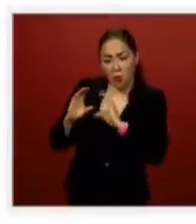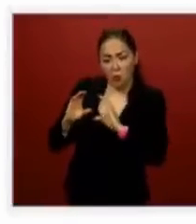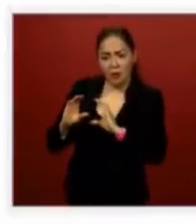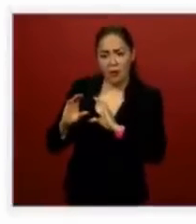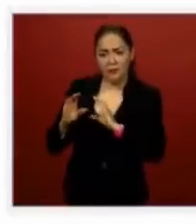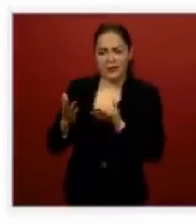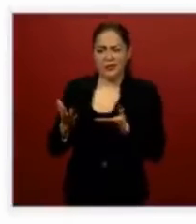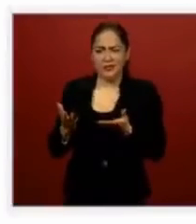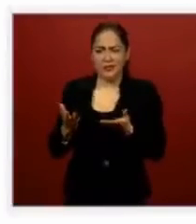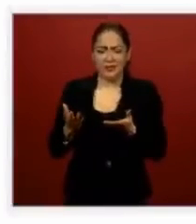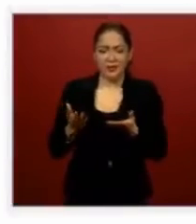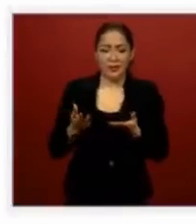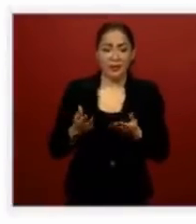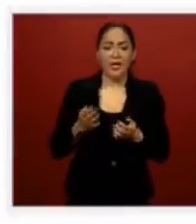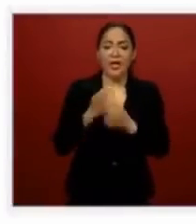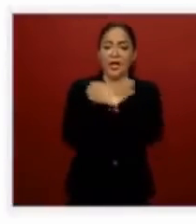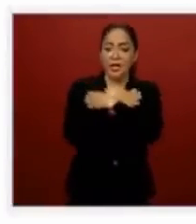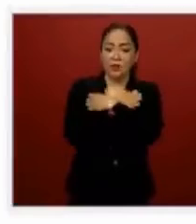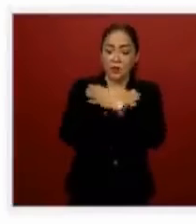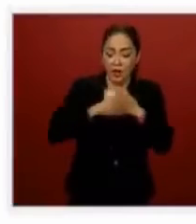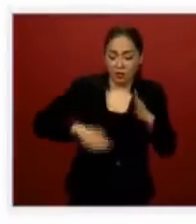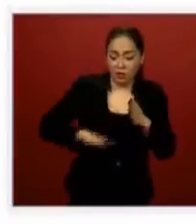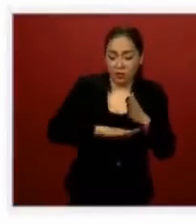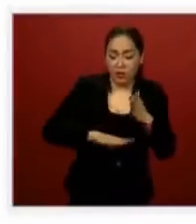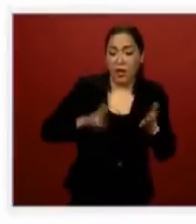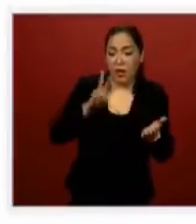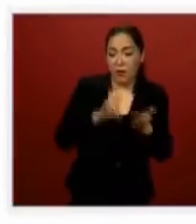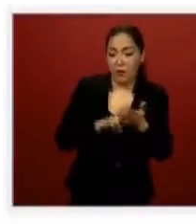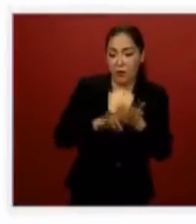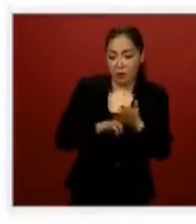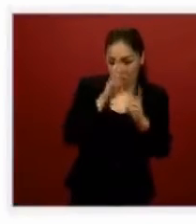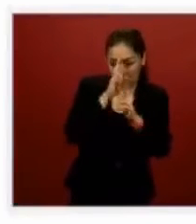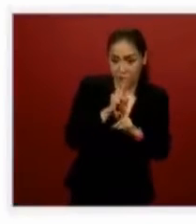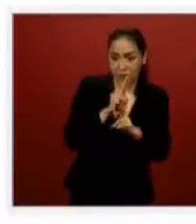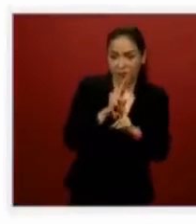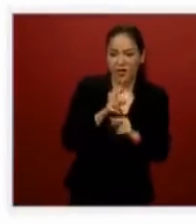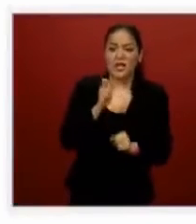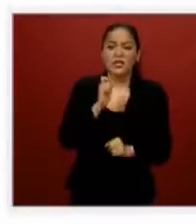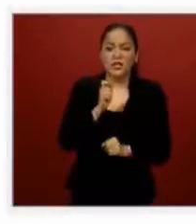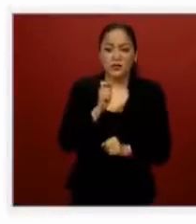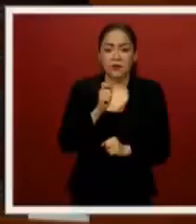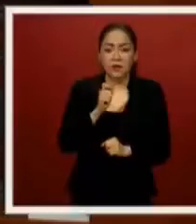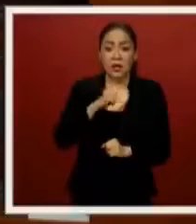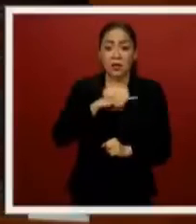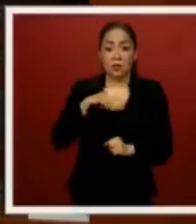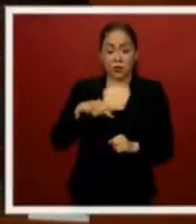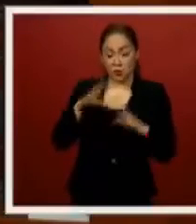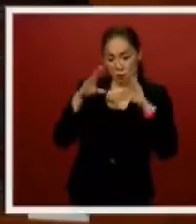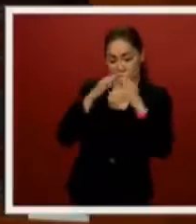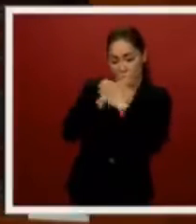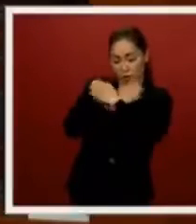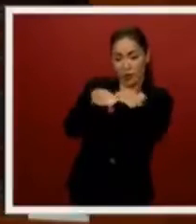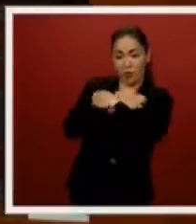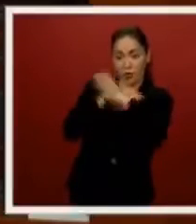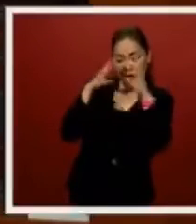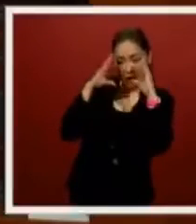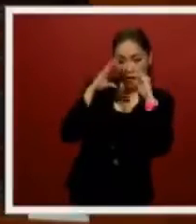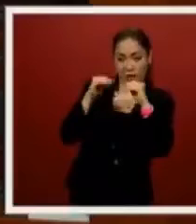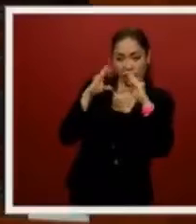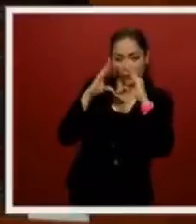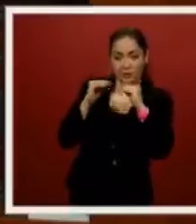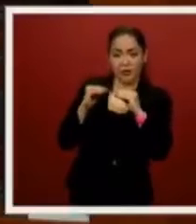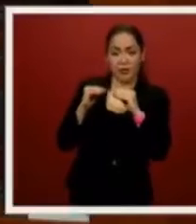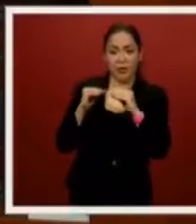educación sostenible. La educación sostenible significa provocar procesos educativos que conciban de